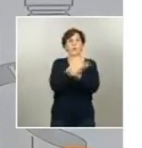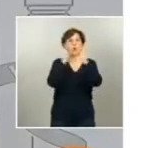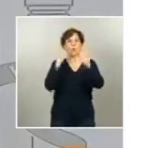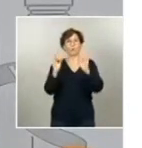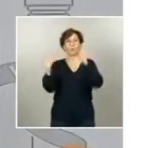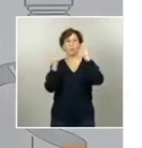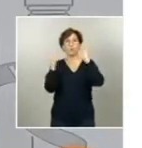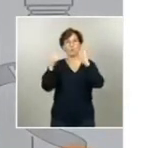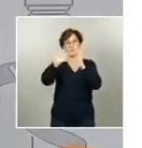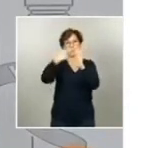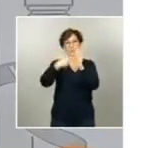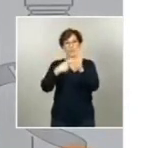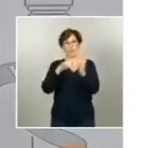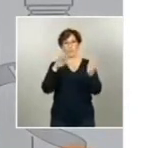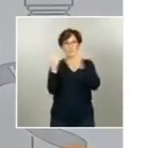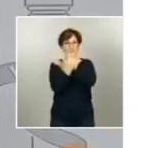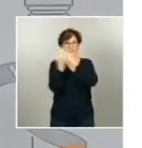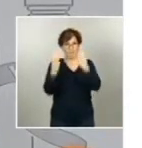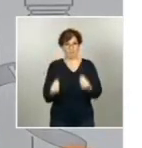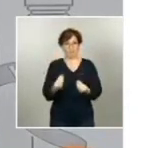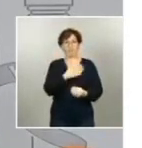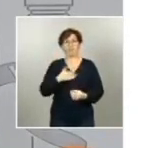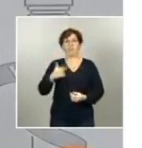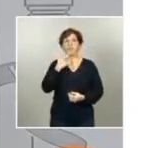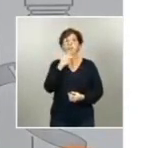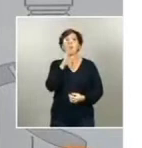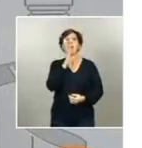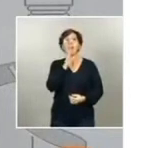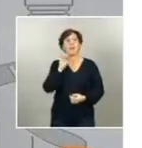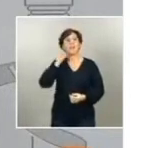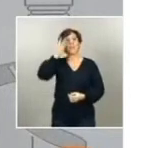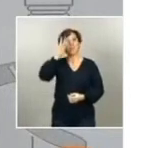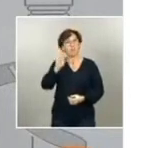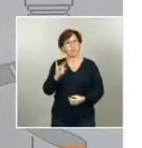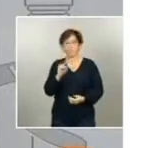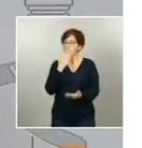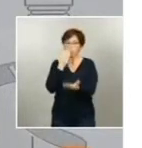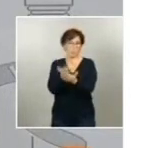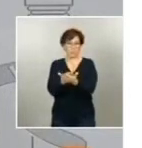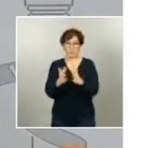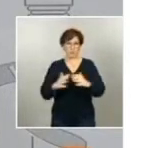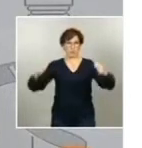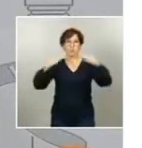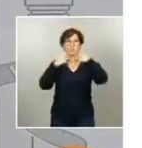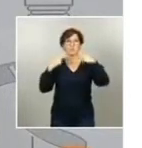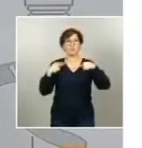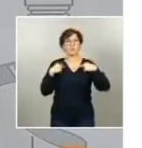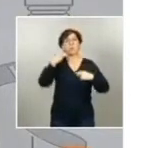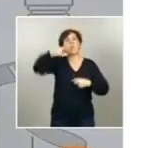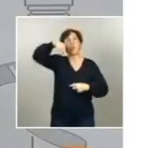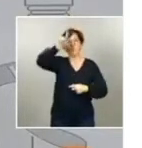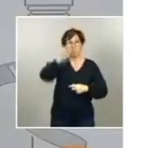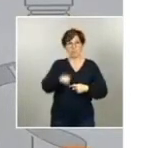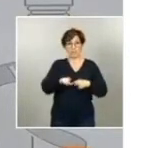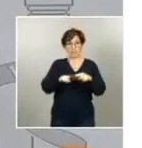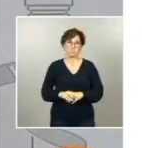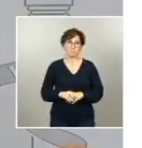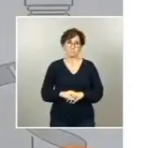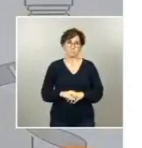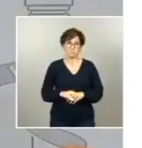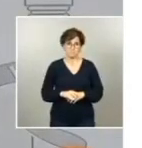de los Diputados que en lugar de ser 15 días sea alrededor de un mes la vigencia de este último, esperemos, estado de